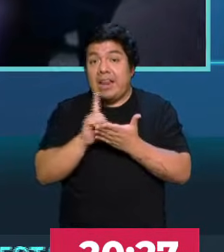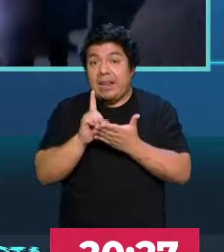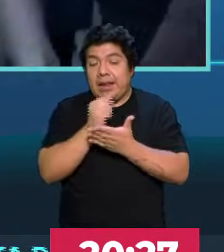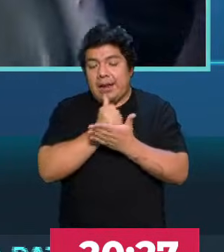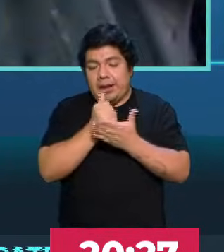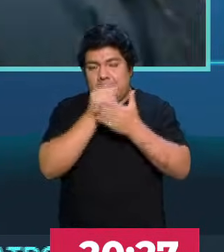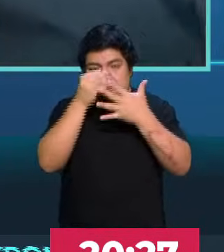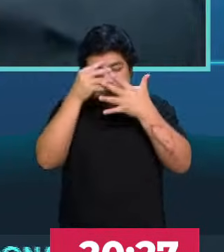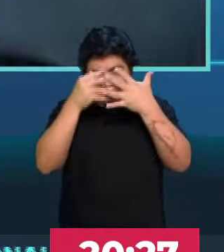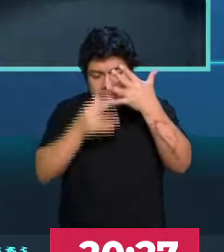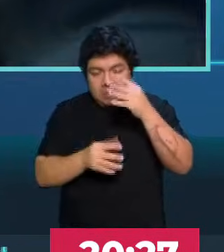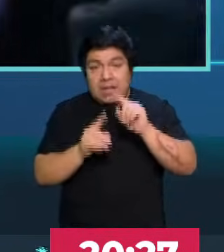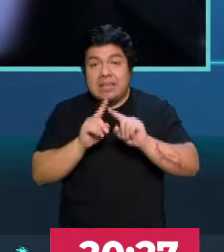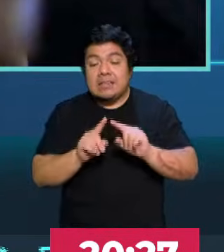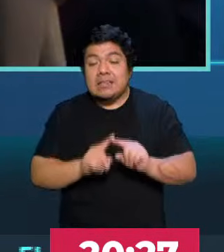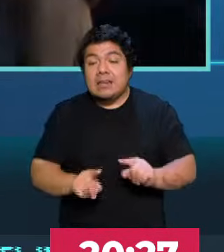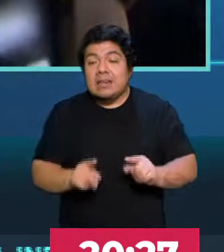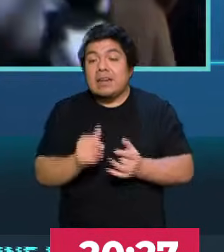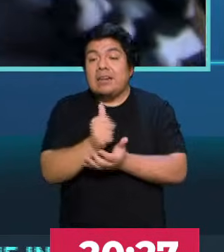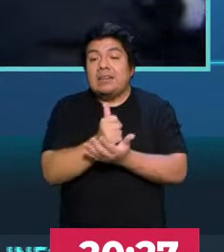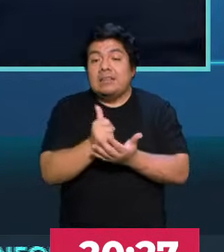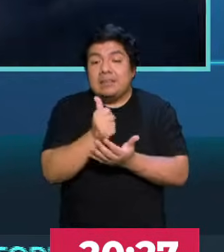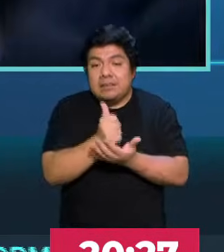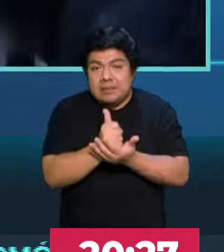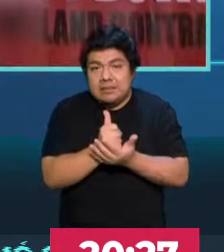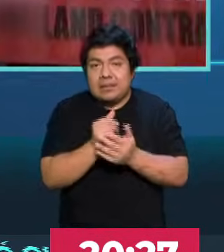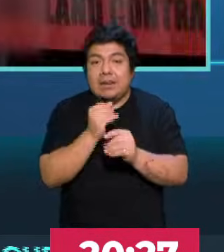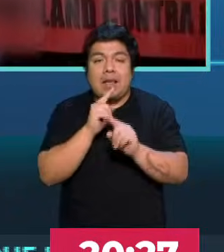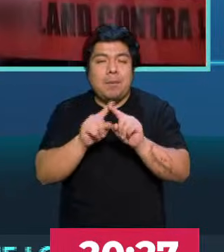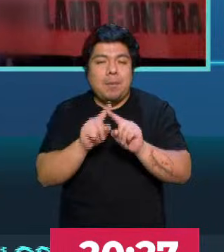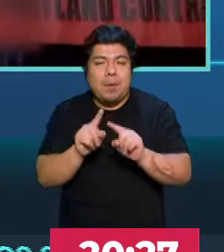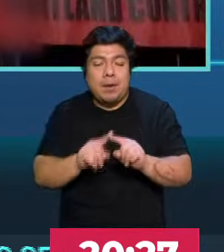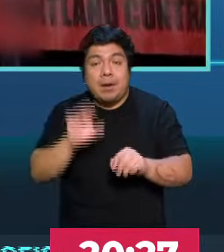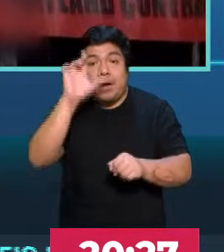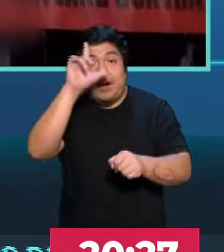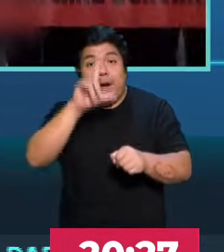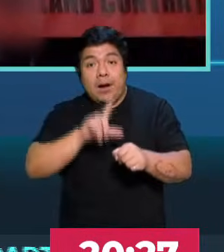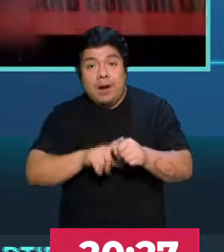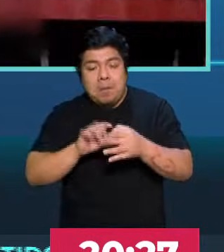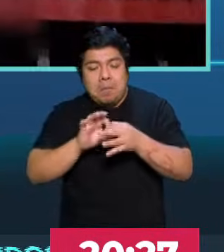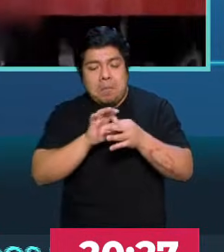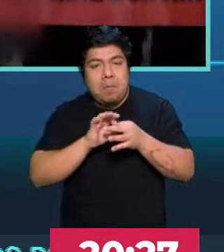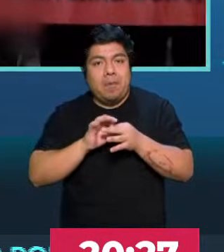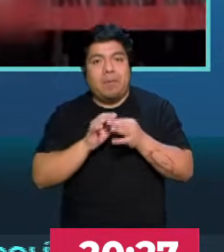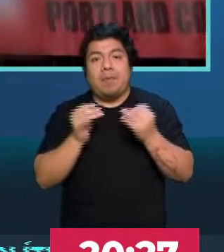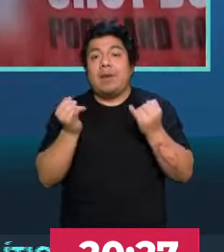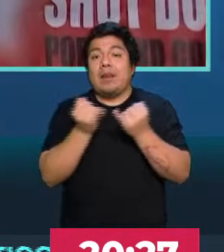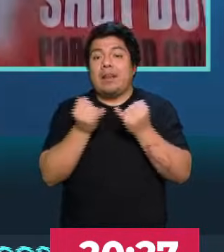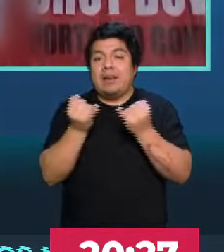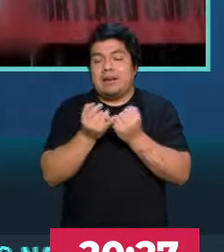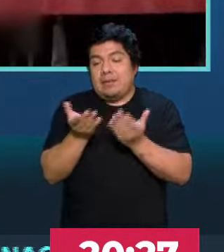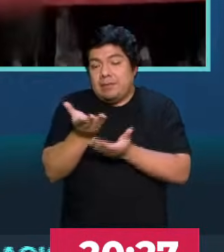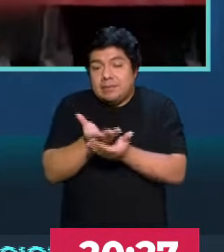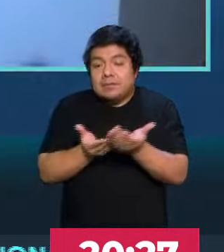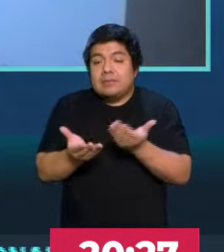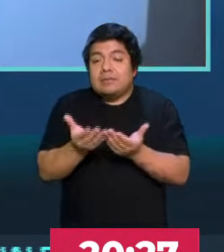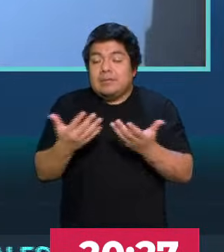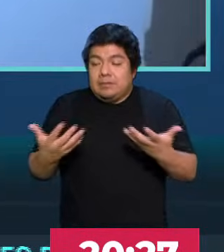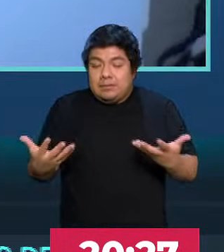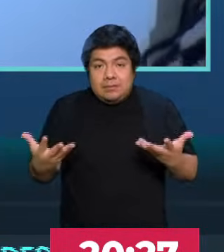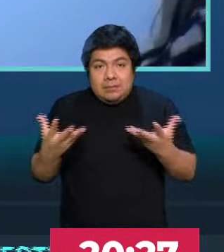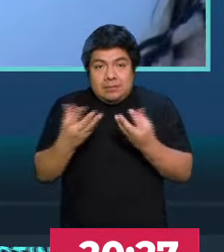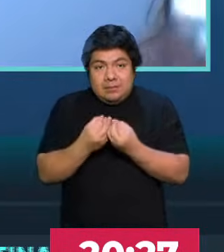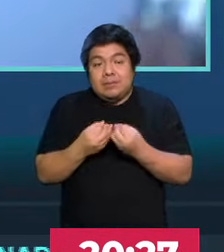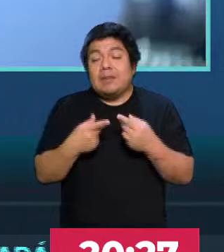otras muchas características, es una ciudad intercultural y que además propicia la integración de